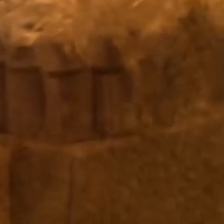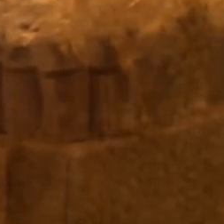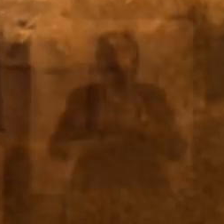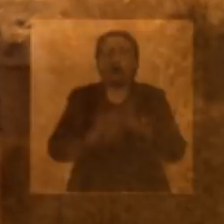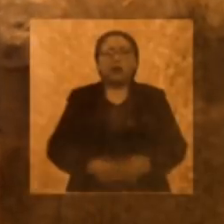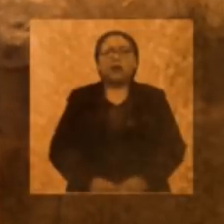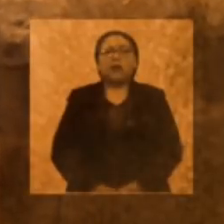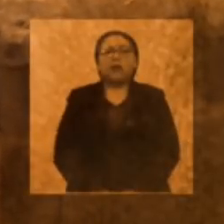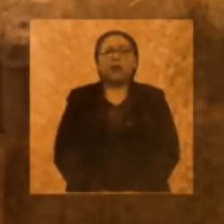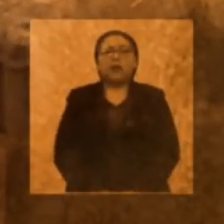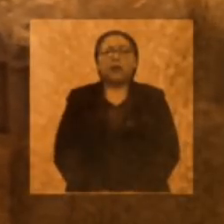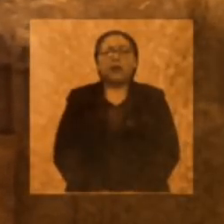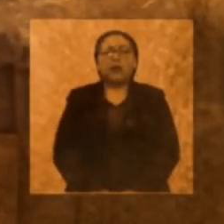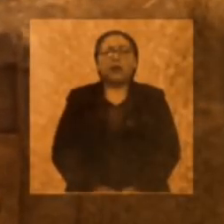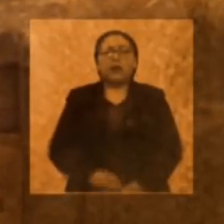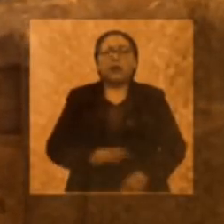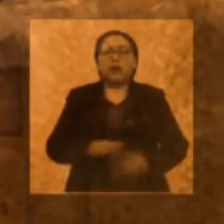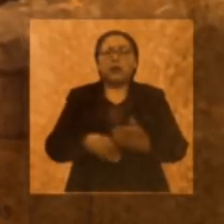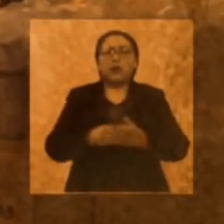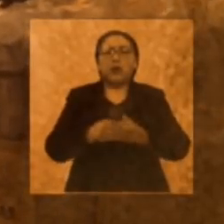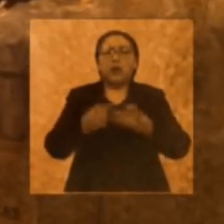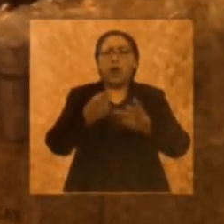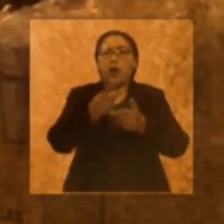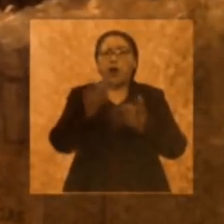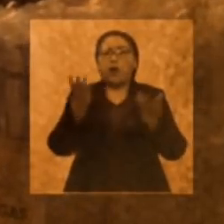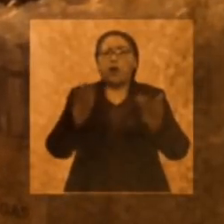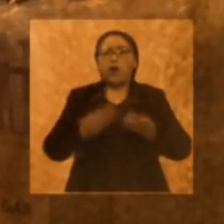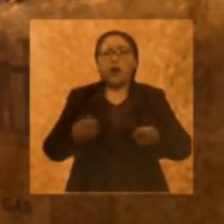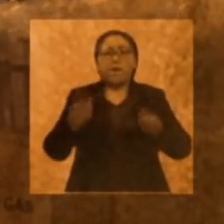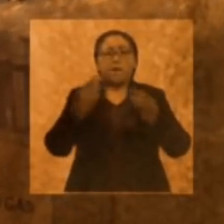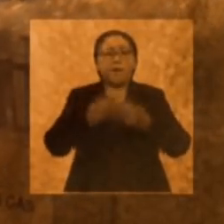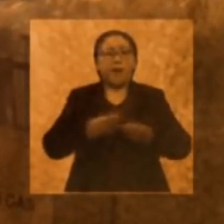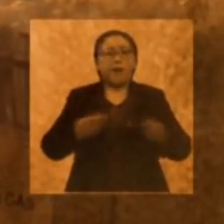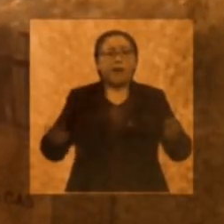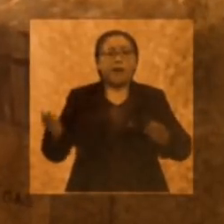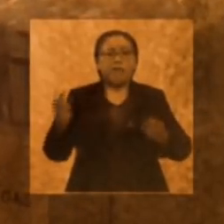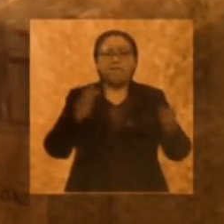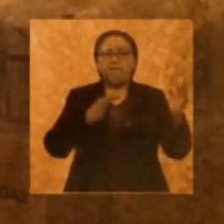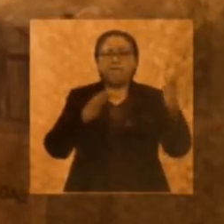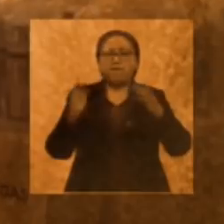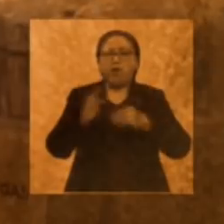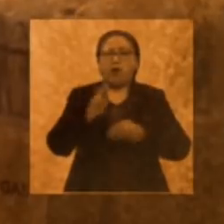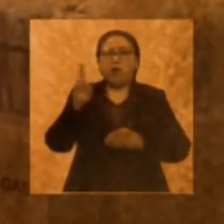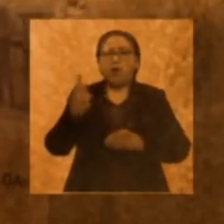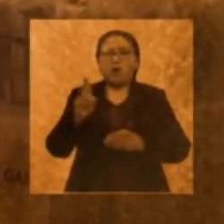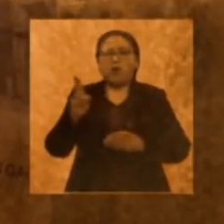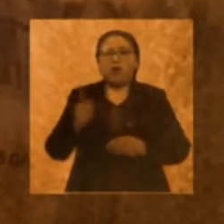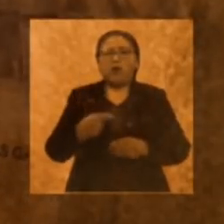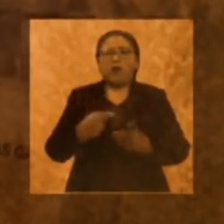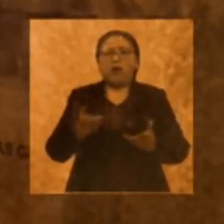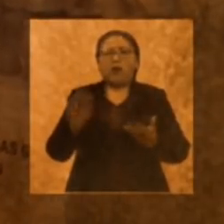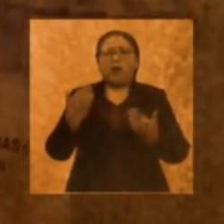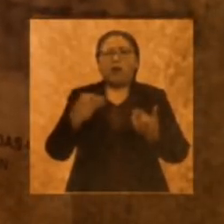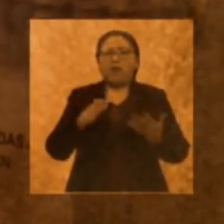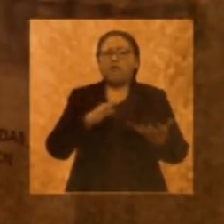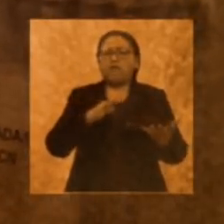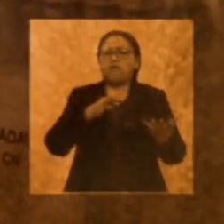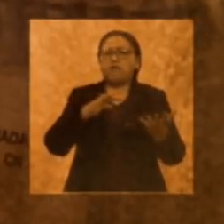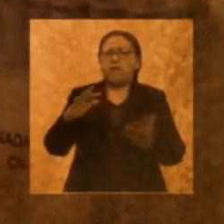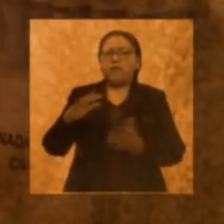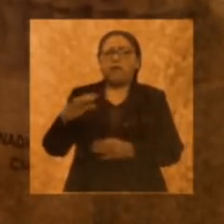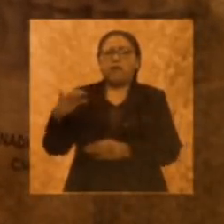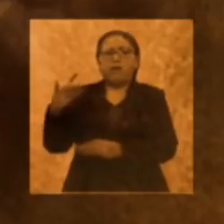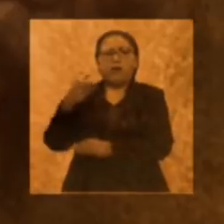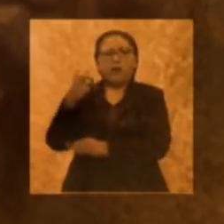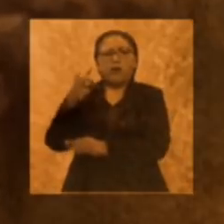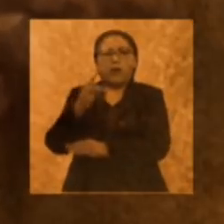unidades puestas en cuestión no tienen, según aseguró, un respaldo de ingreso y autorización documentado. Áñez tomó el poder el 12